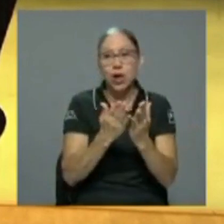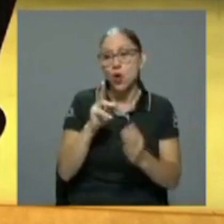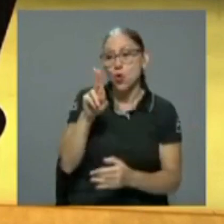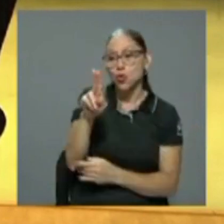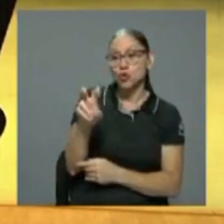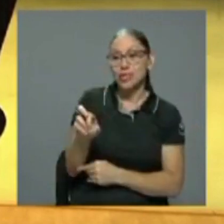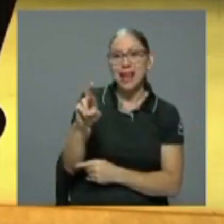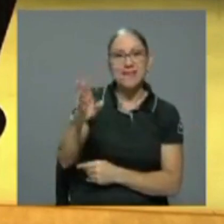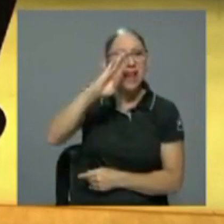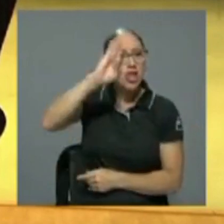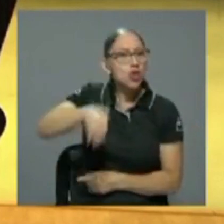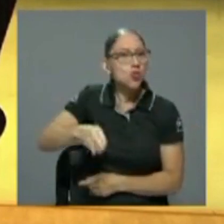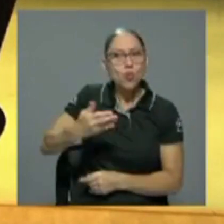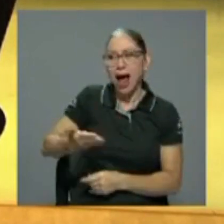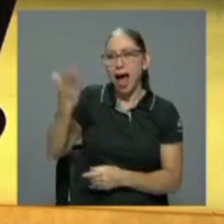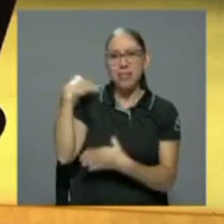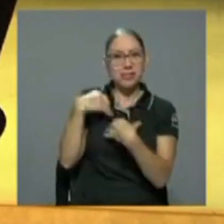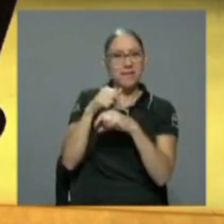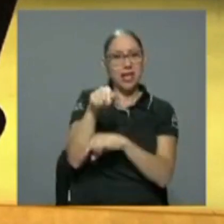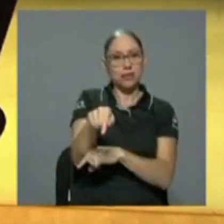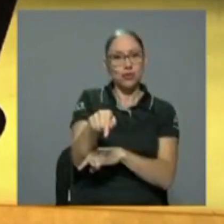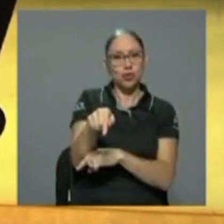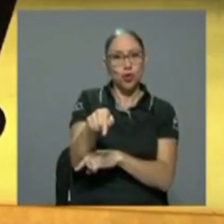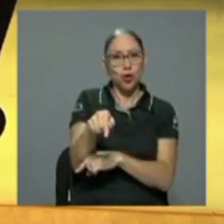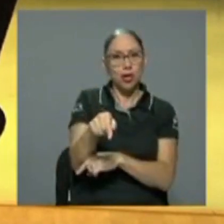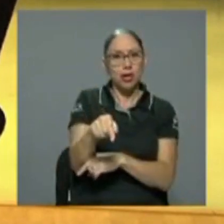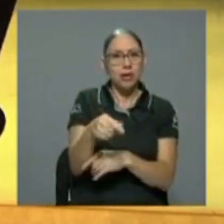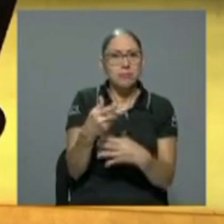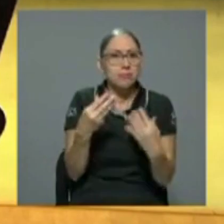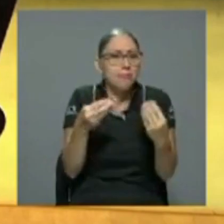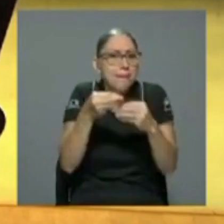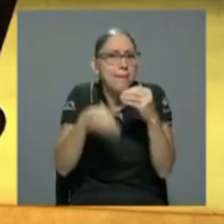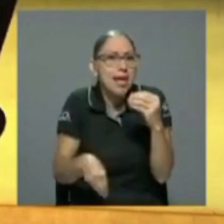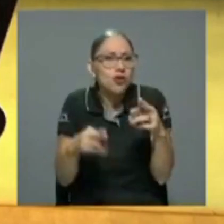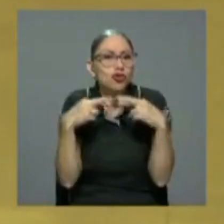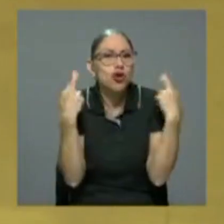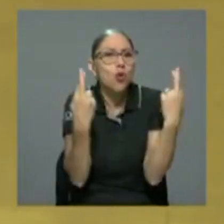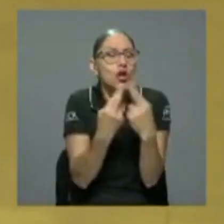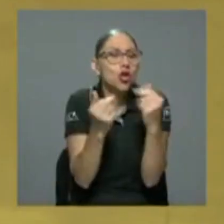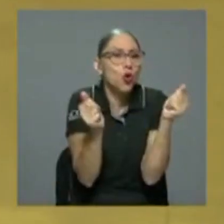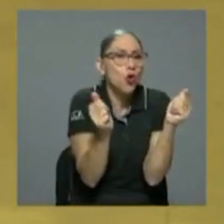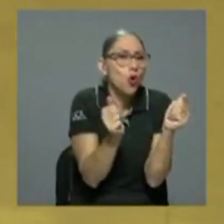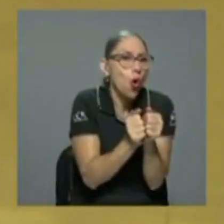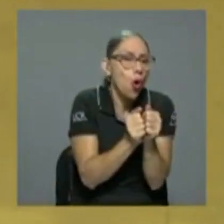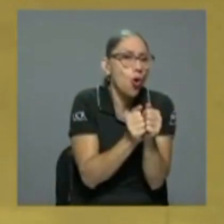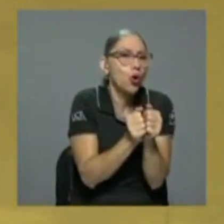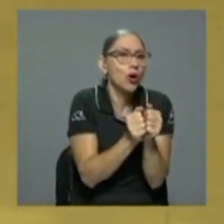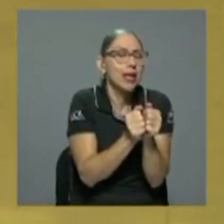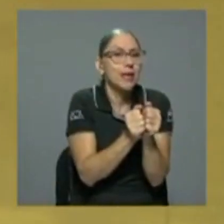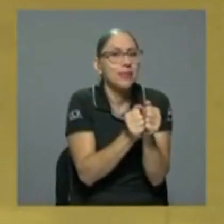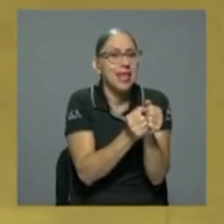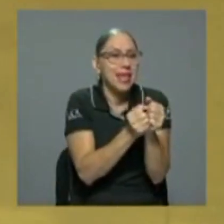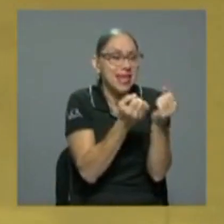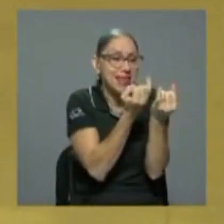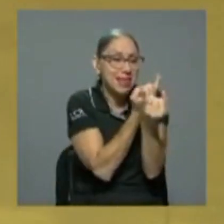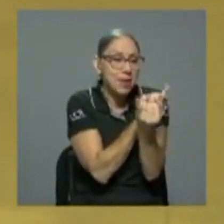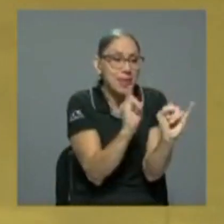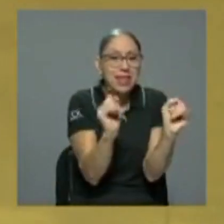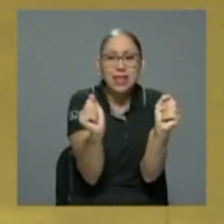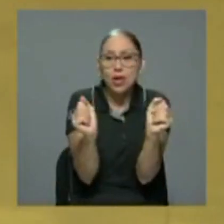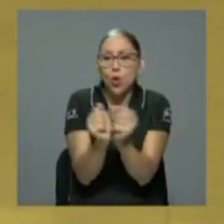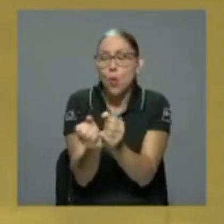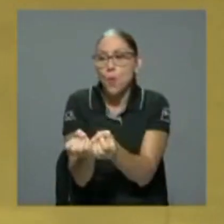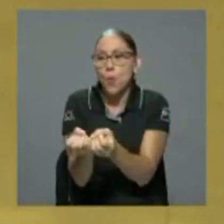un evento de este tipo y mucho menos reuniendo a sector editorial independiente y a sector público. Y vamos adelante con